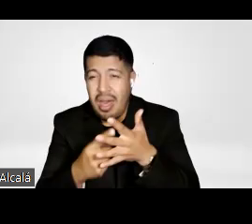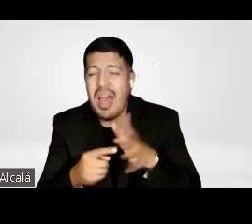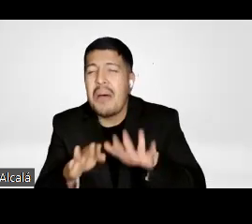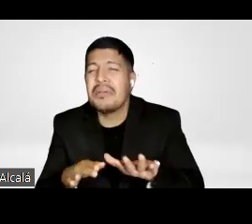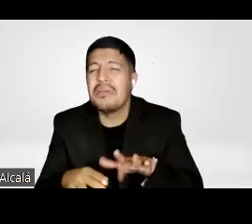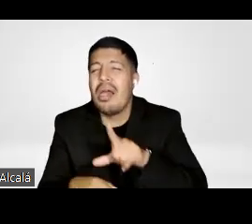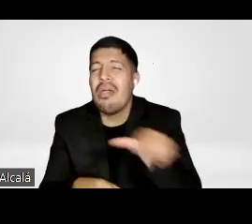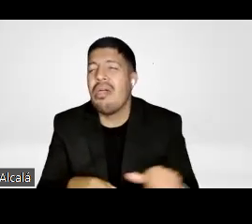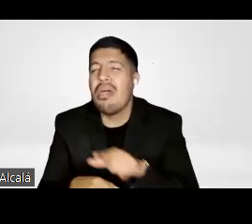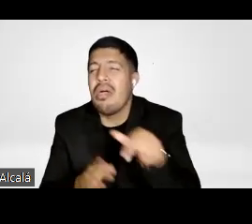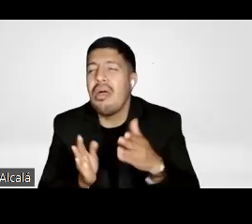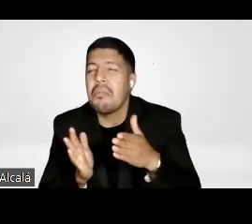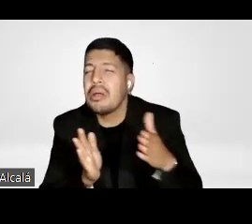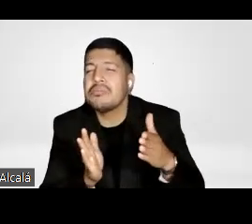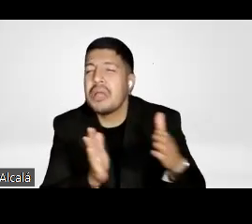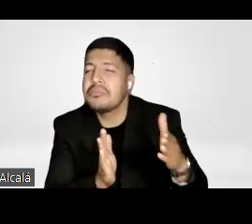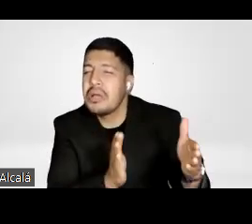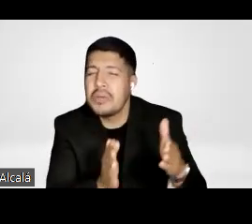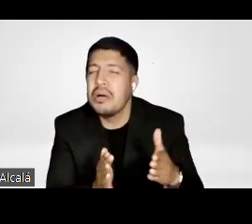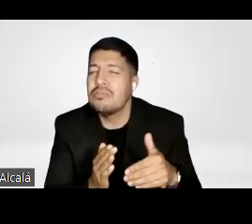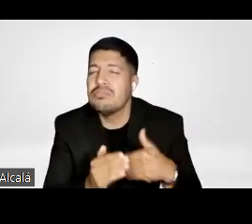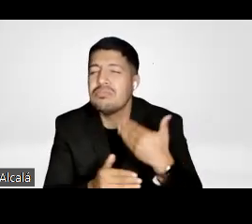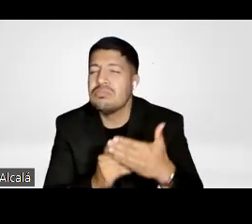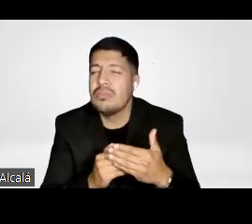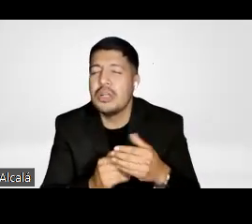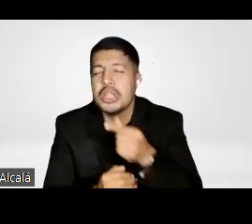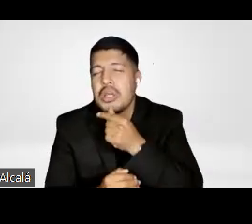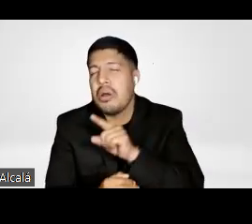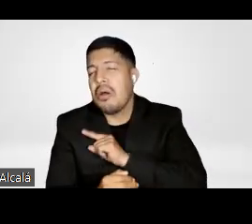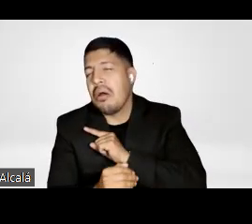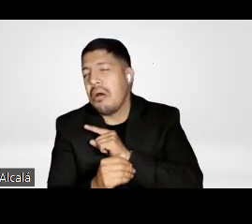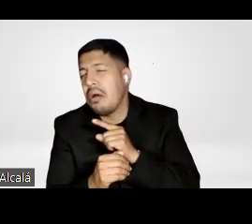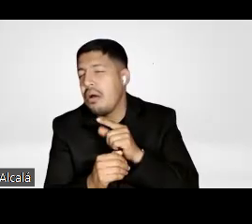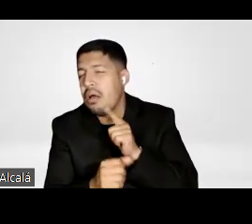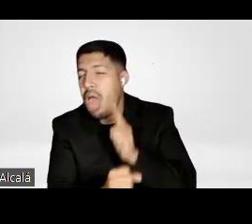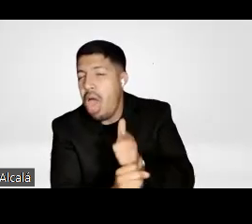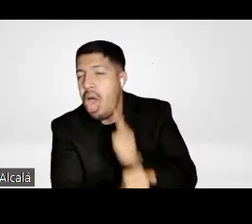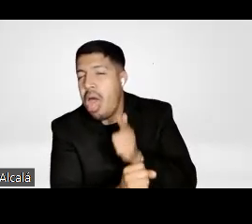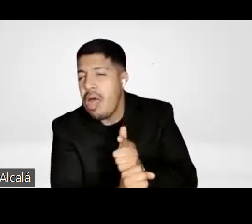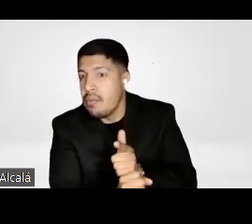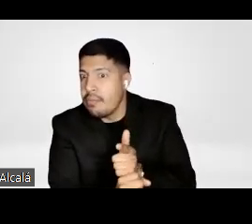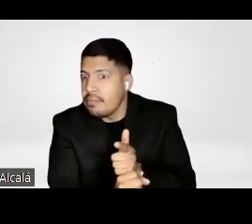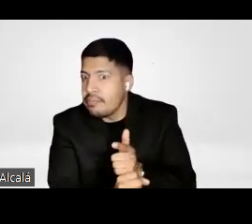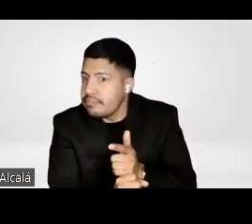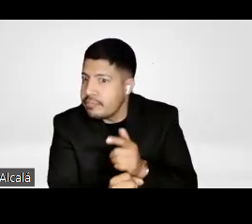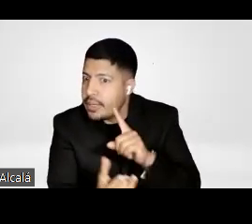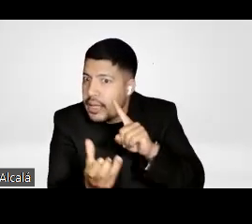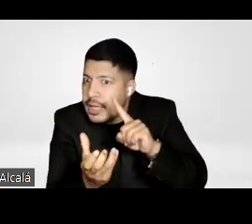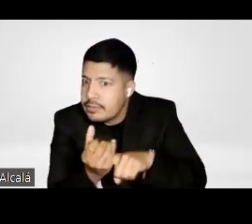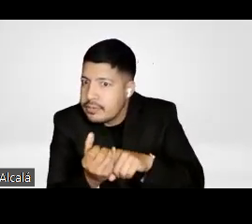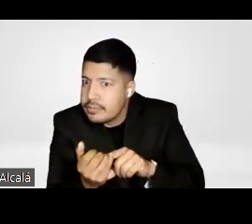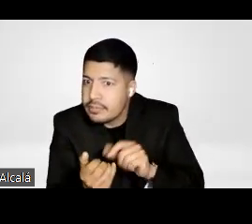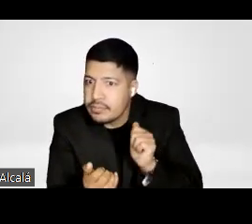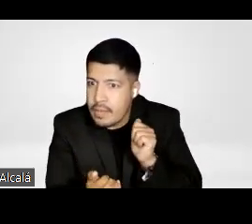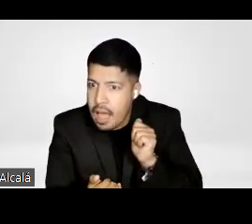y después nos esperamos a ver qué va presentando el niño. Es importantísimo hacer caso a los factores de riesgo y voy a dedicar